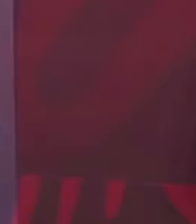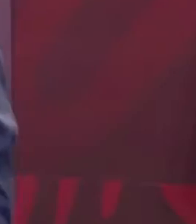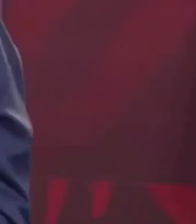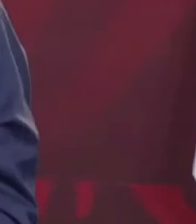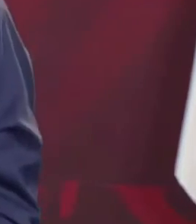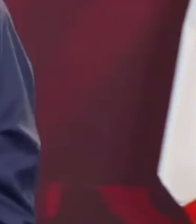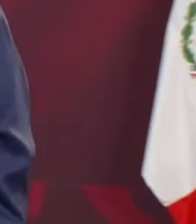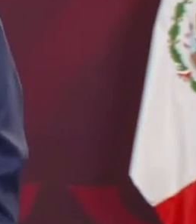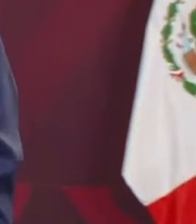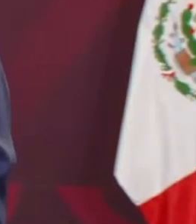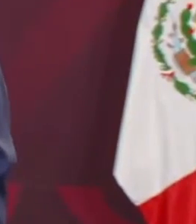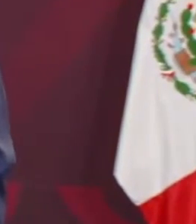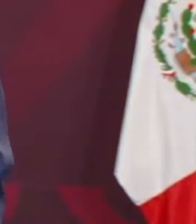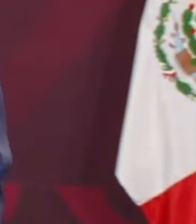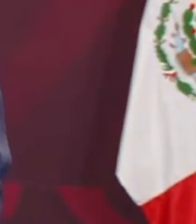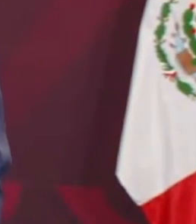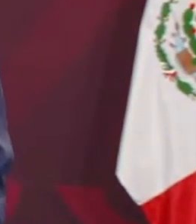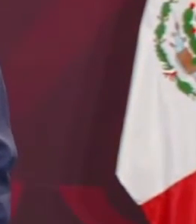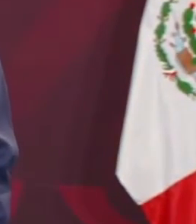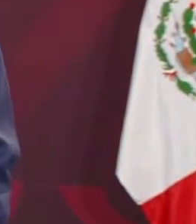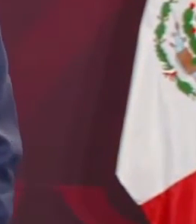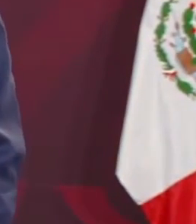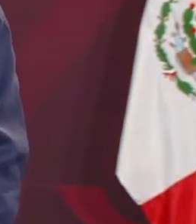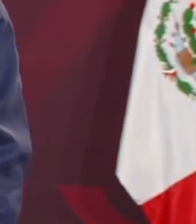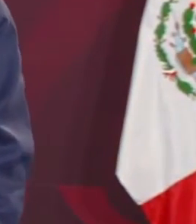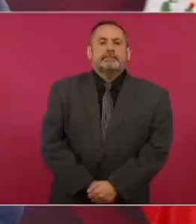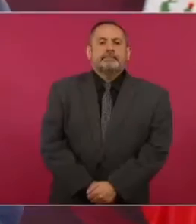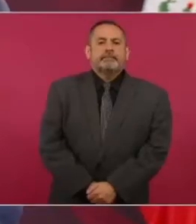el presidente